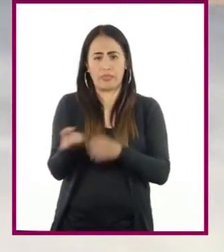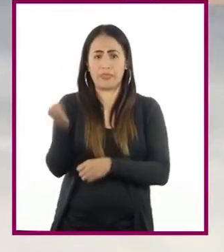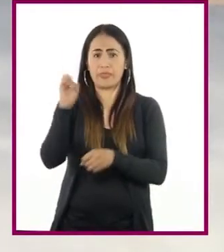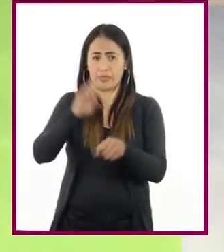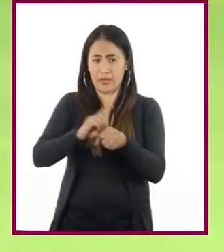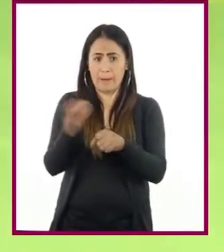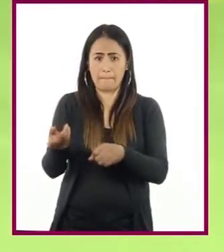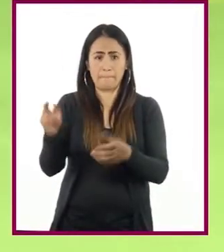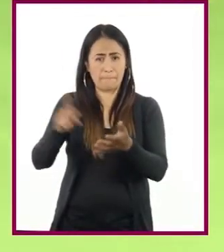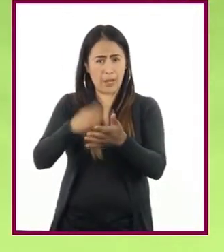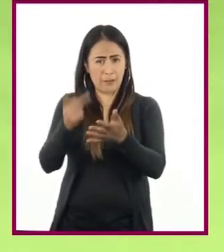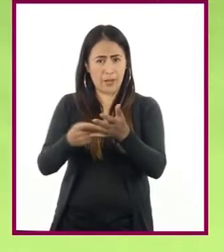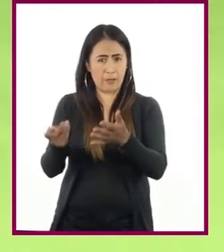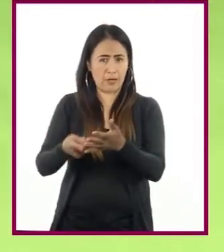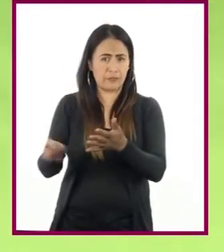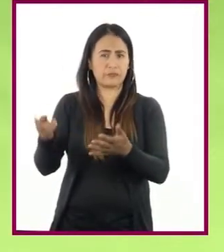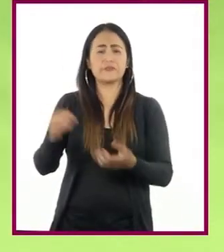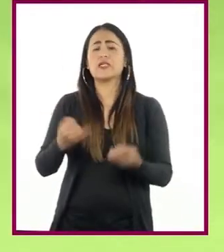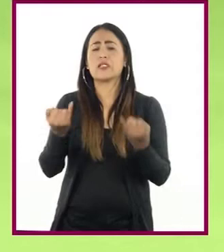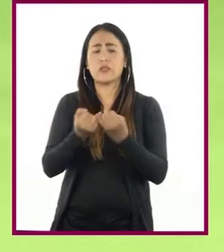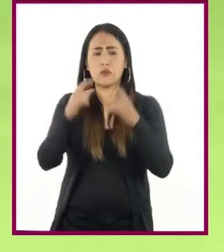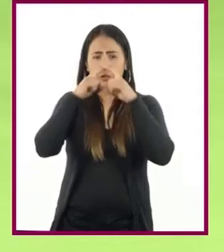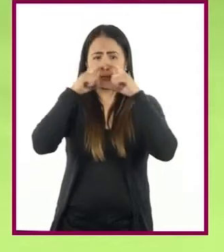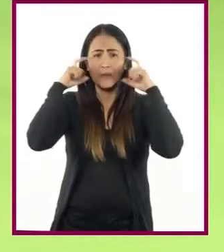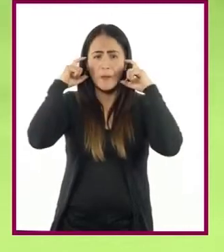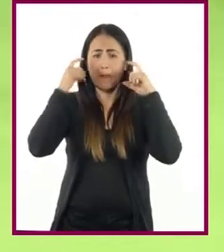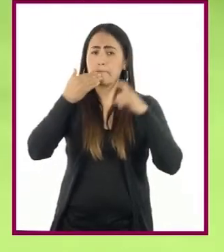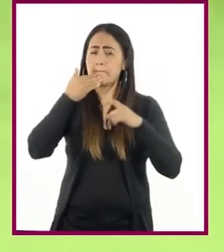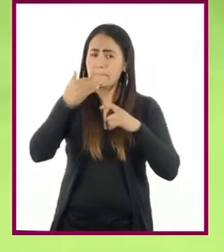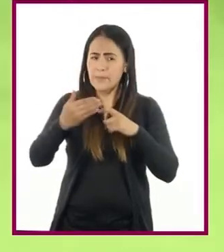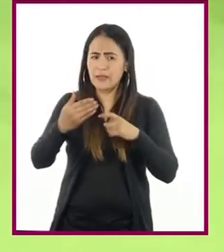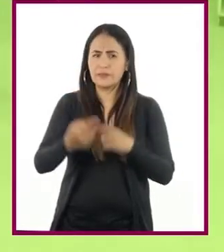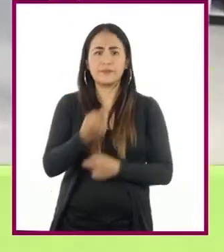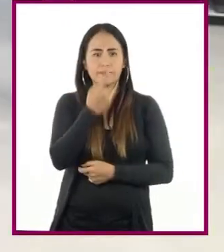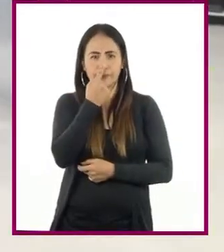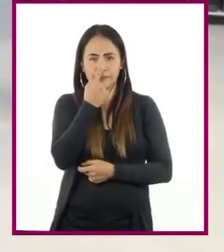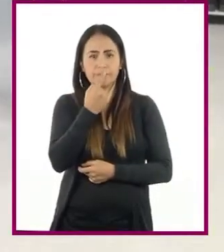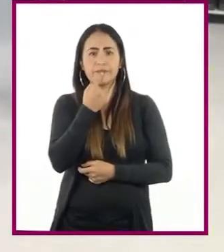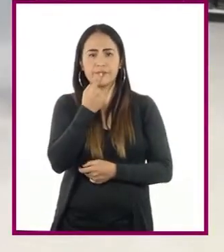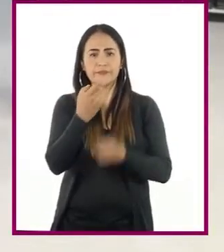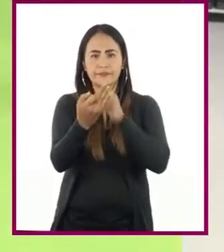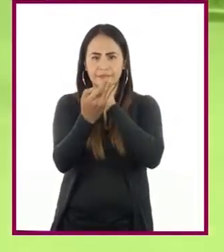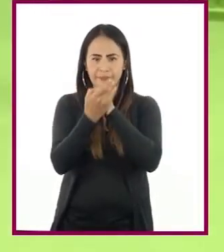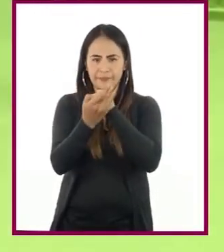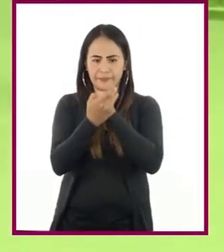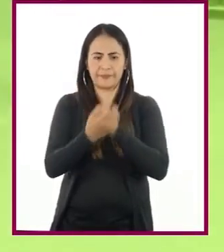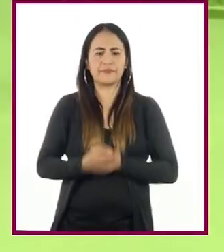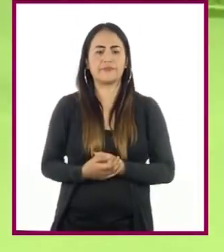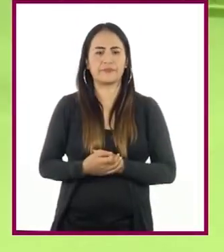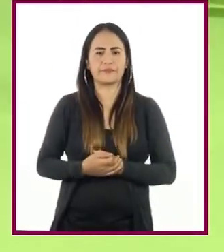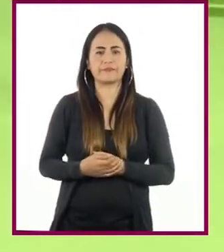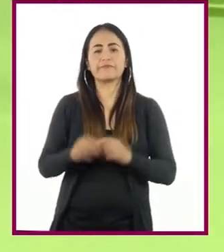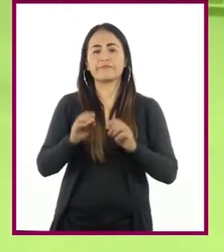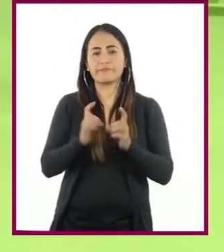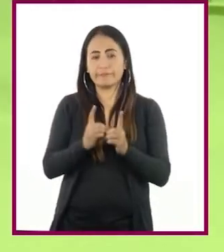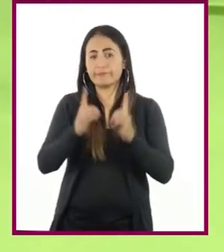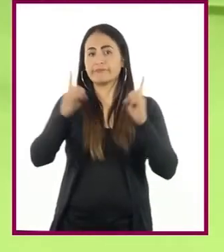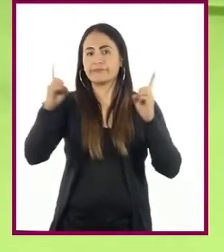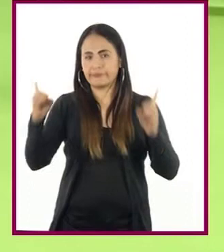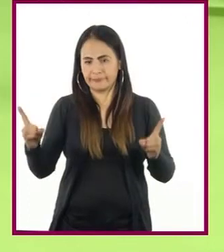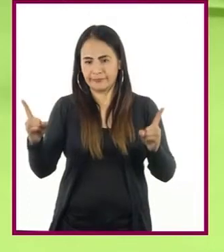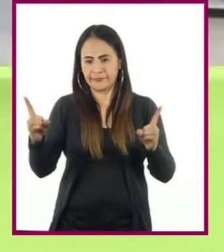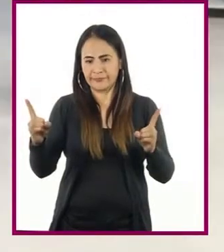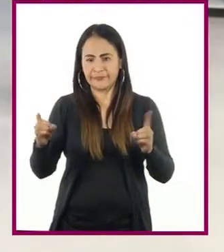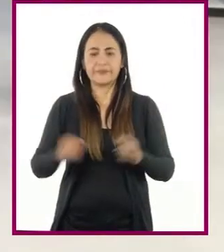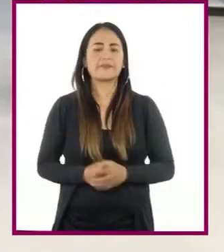día. Usar el cubrebocas correctamente, es decir, cubriendo nariz y boca. Mantener la sana distancia.